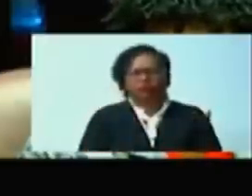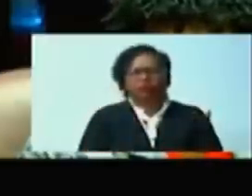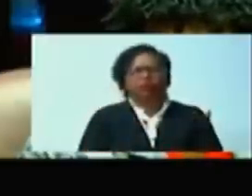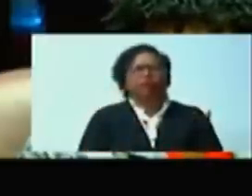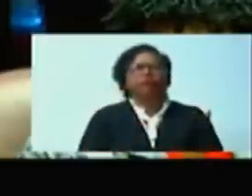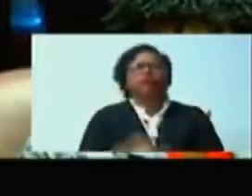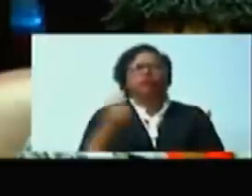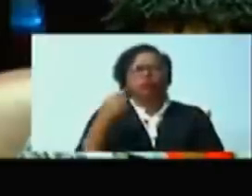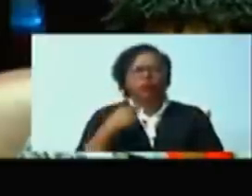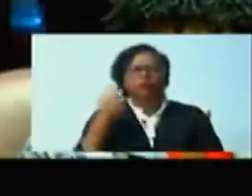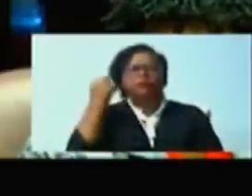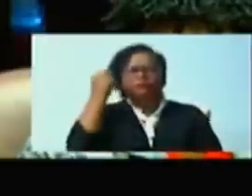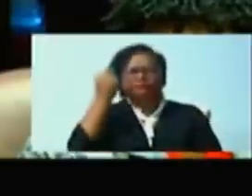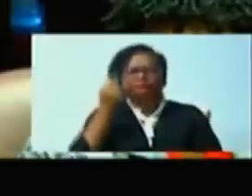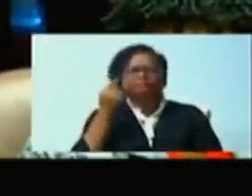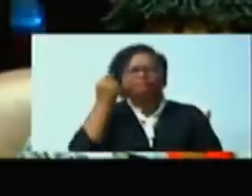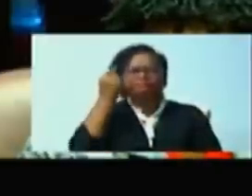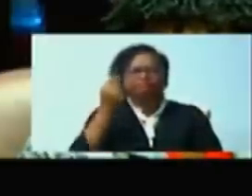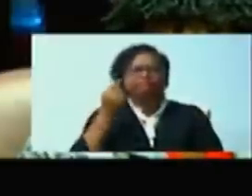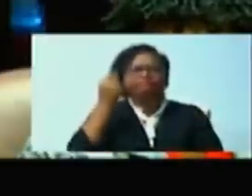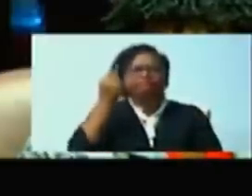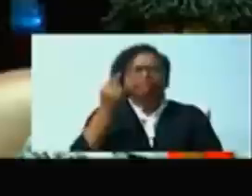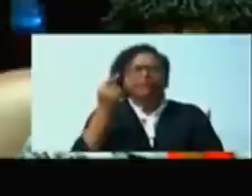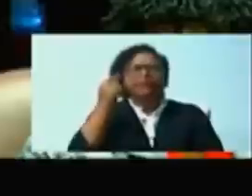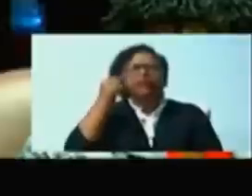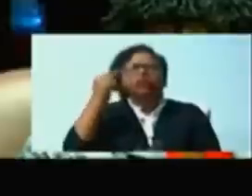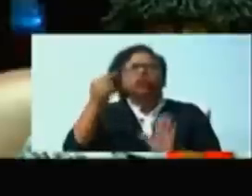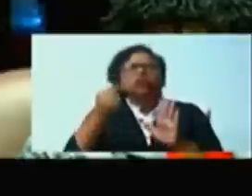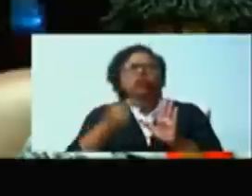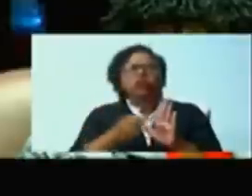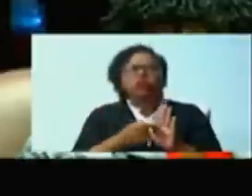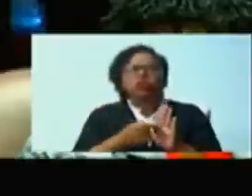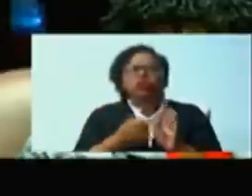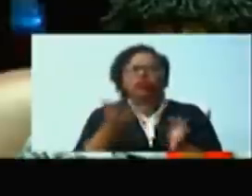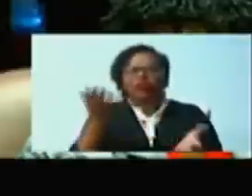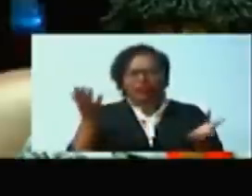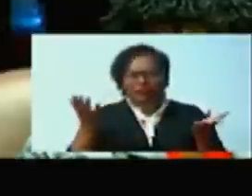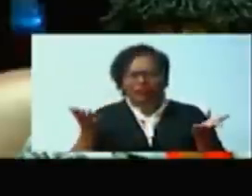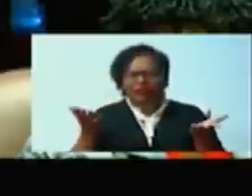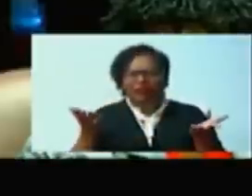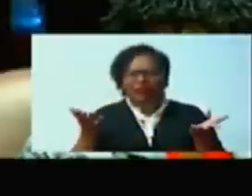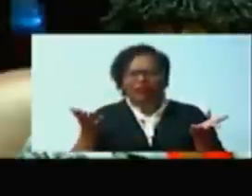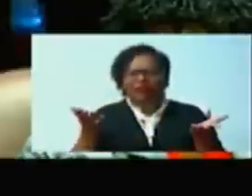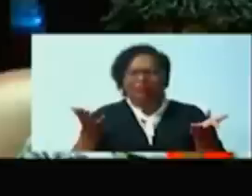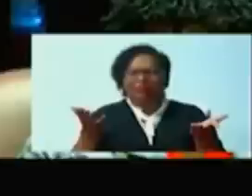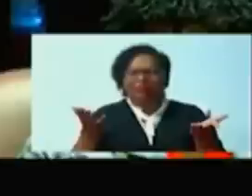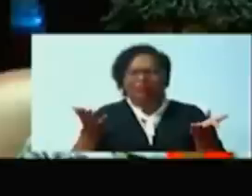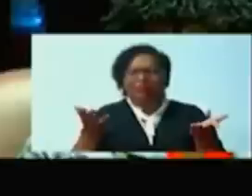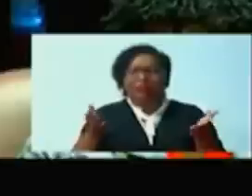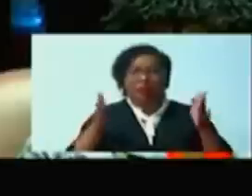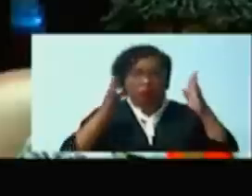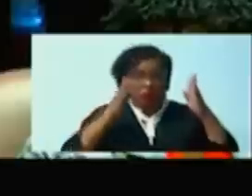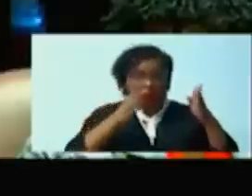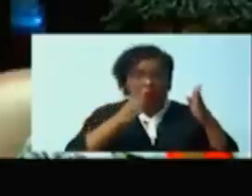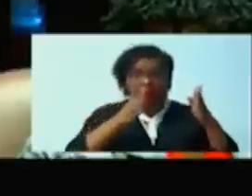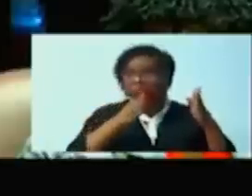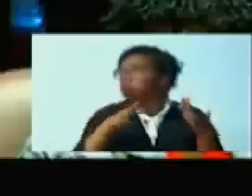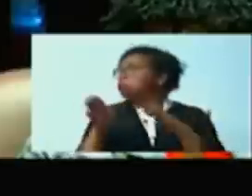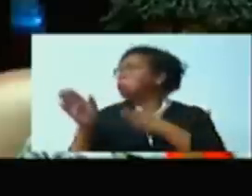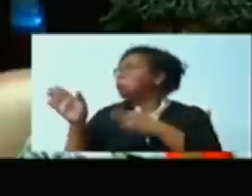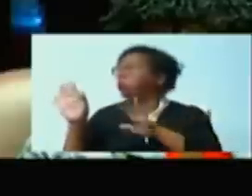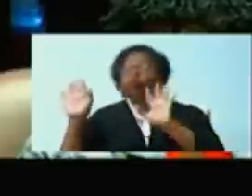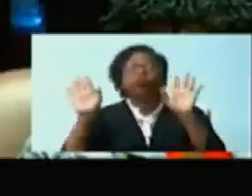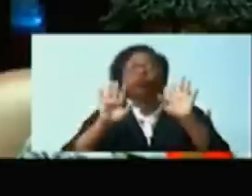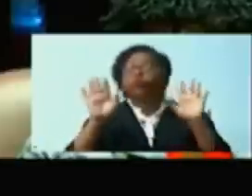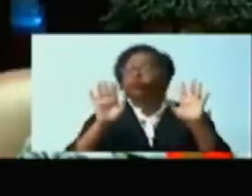mal haríamos como congreso en ver lo que está pasando y mirar hacia otro lado mirar hacia otra parte lo que procede y por